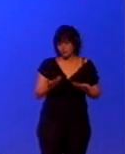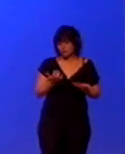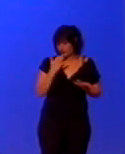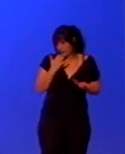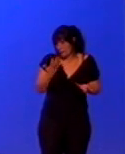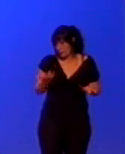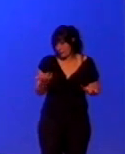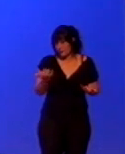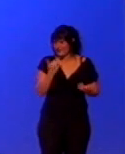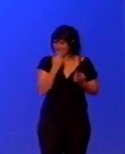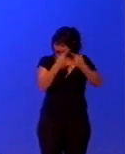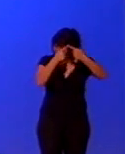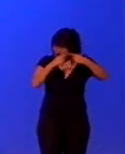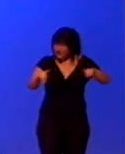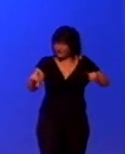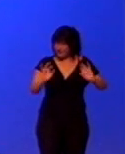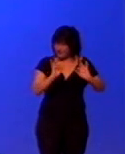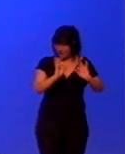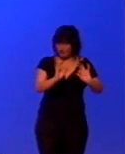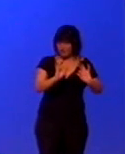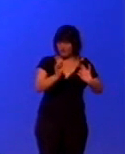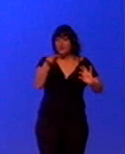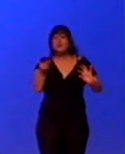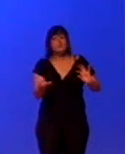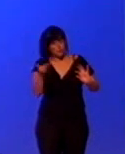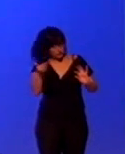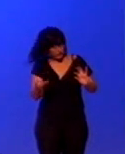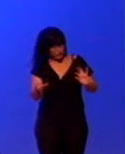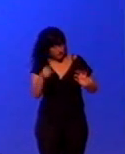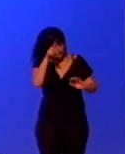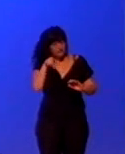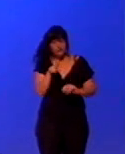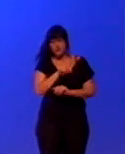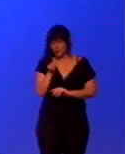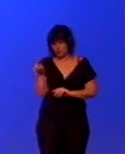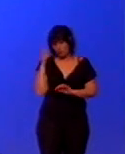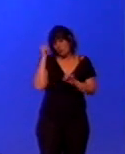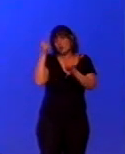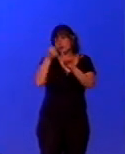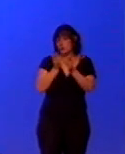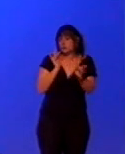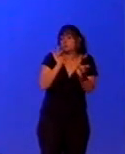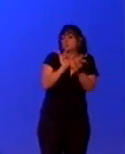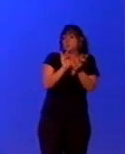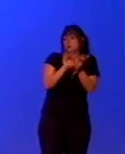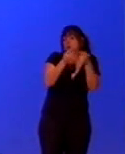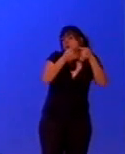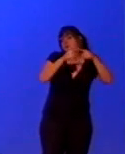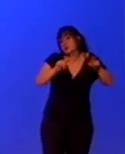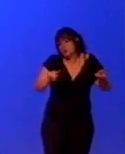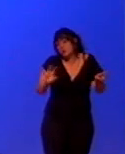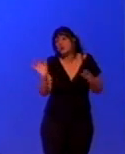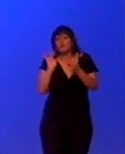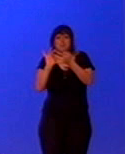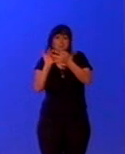esa diferencias son relevantes o no para producir un trato diferente o un